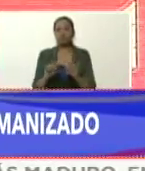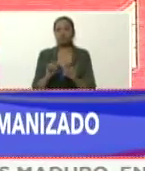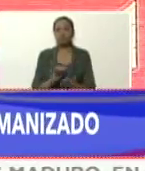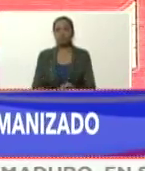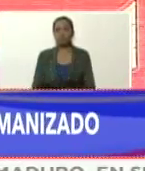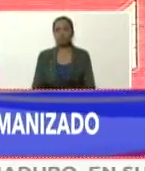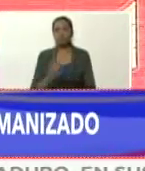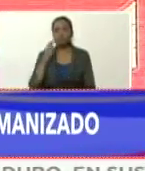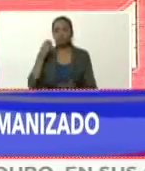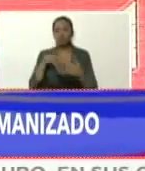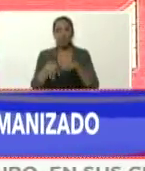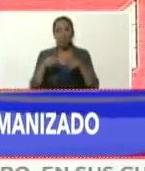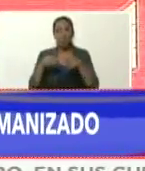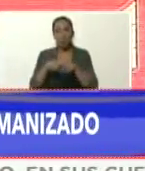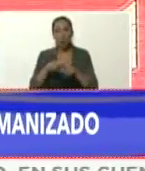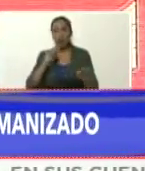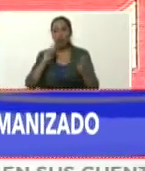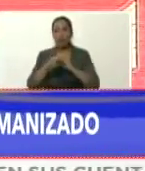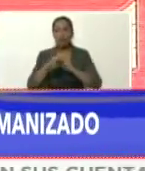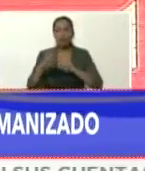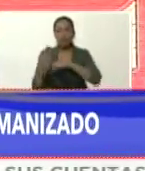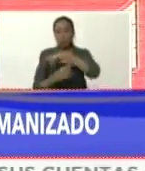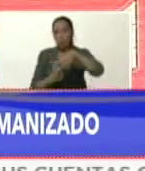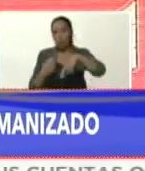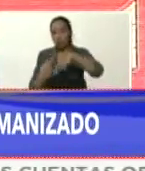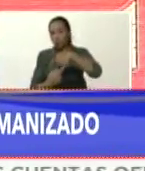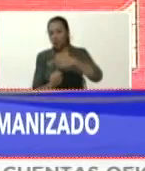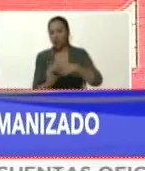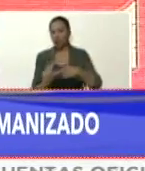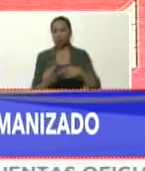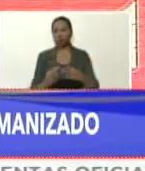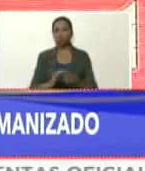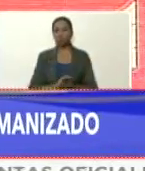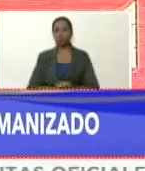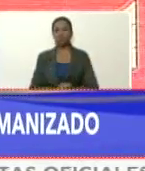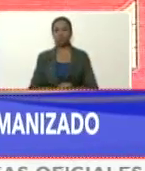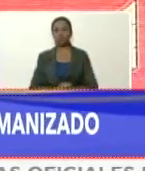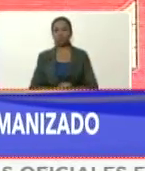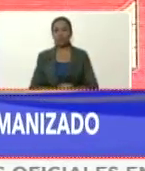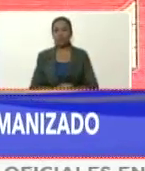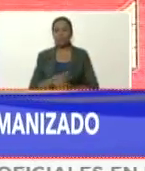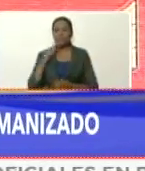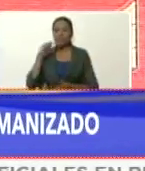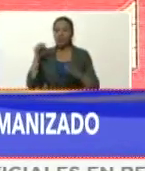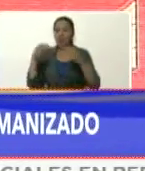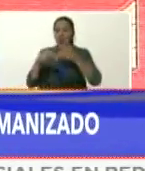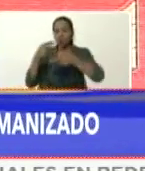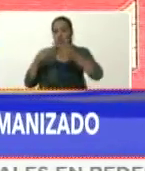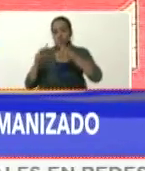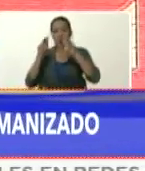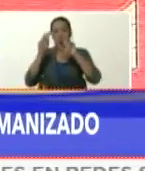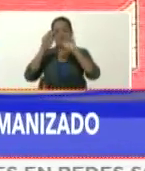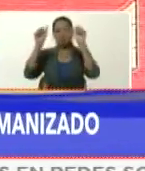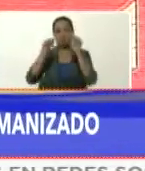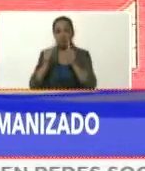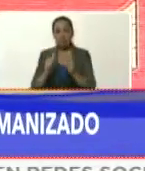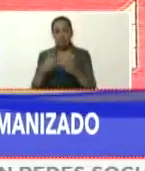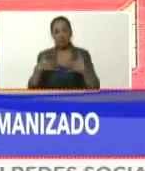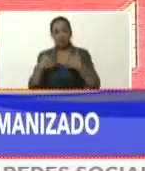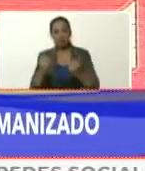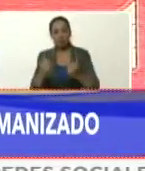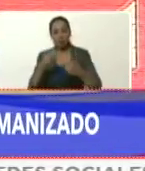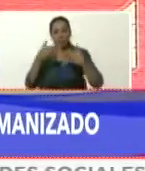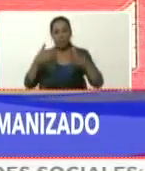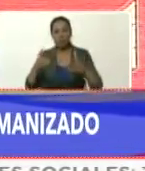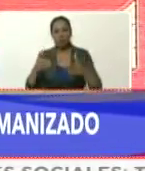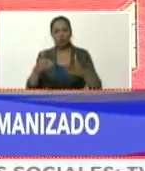dentro de las transformaciones revolucionarias para construir un nuevo sistema de salud